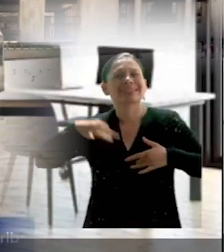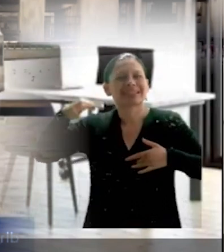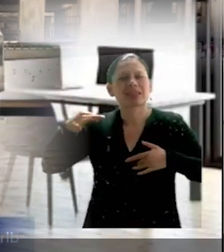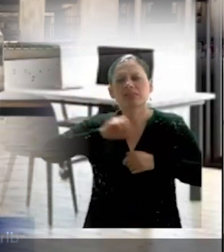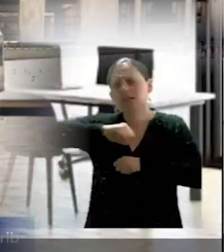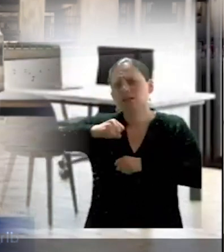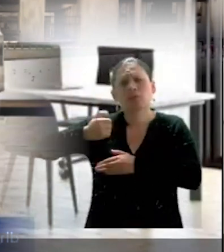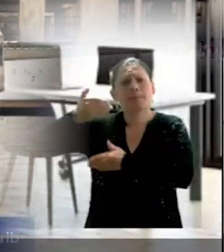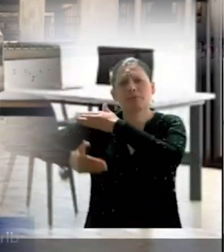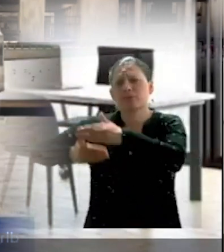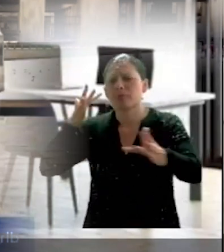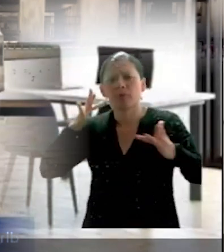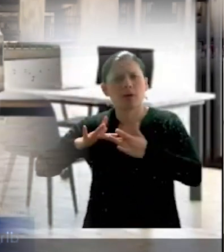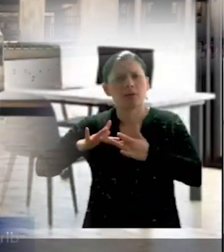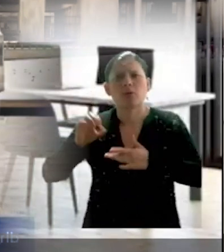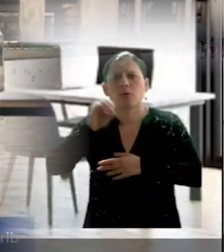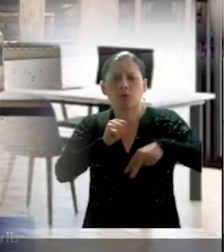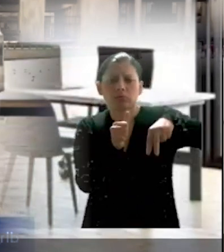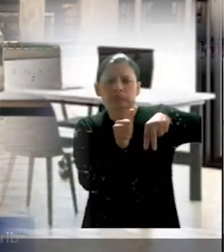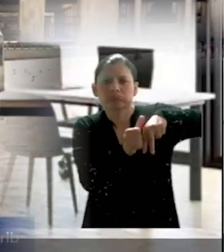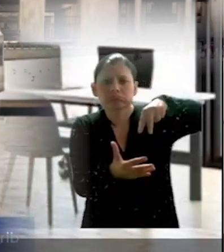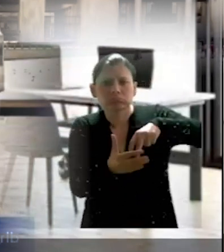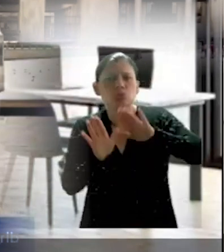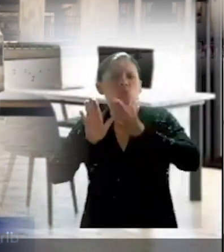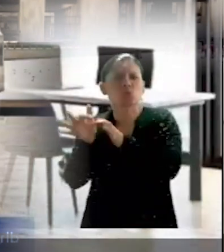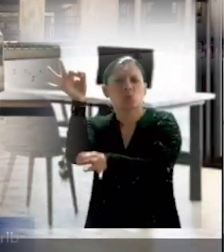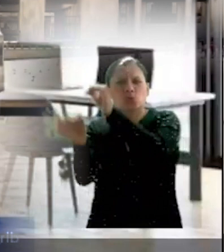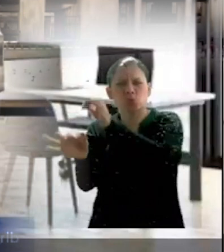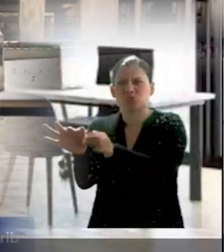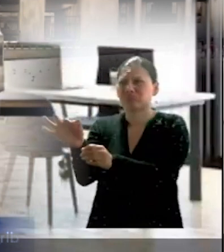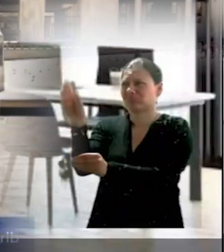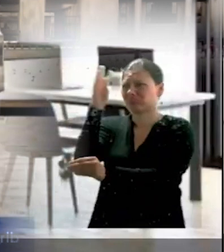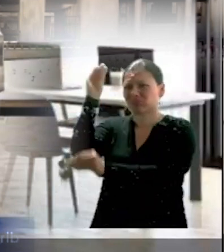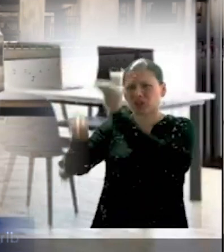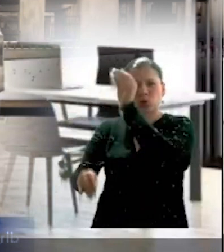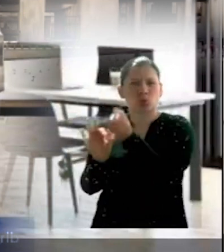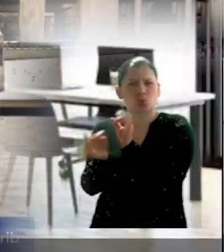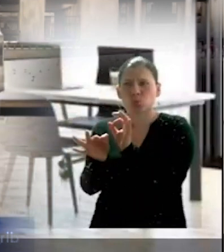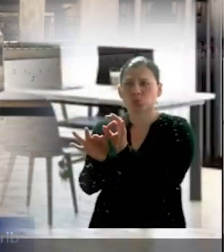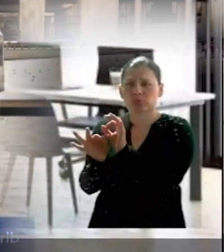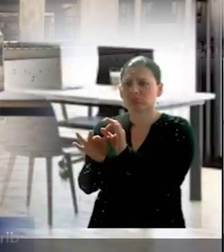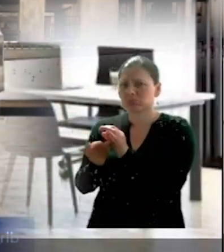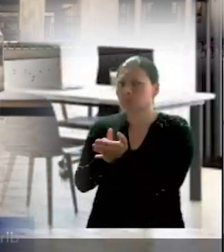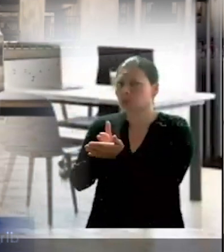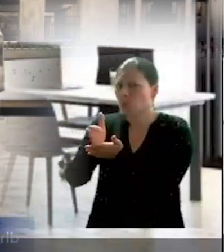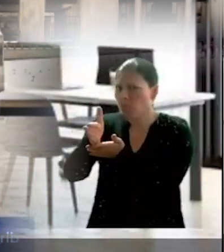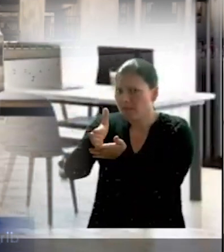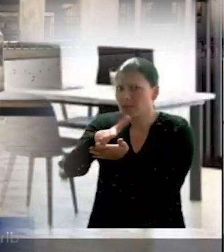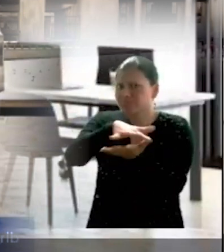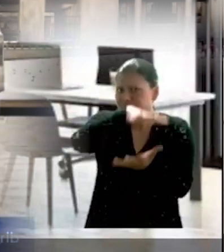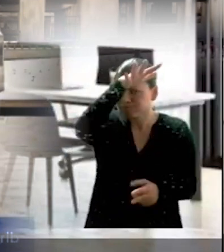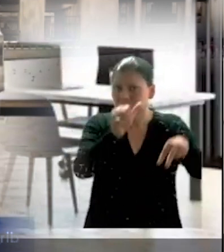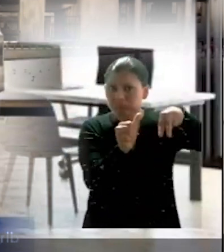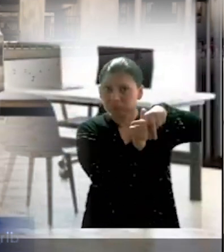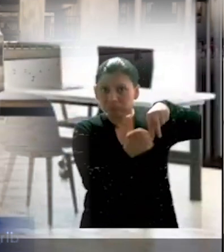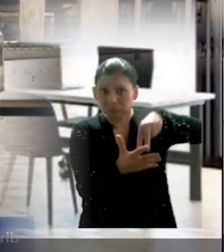tutelas contra providencias judiciales es un volumen bastante alto, persiste en el tiempo. ¿Cree usted que ese tema se ha evolucionado para bien o